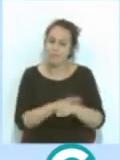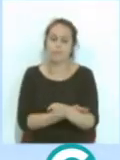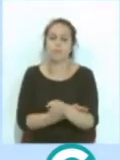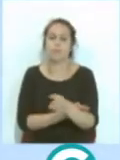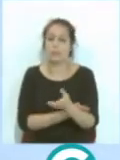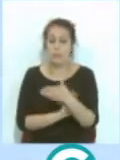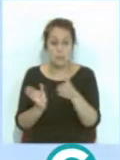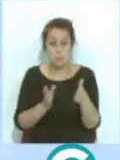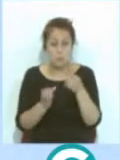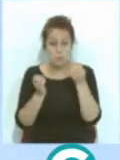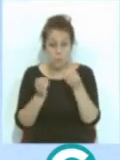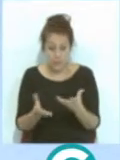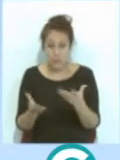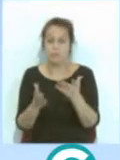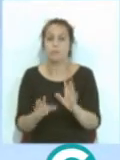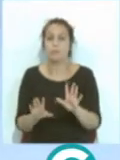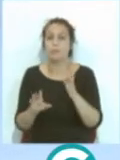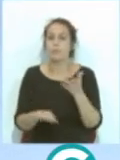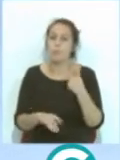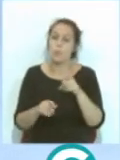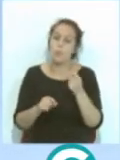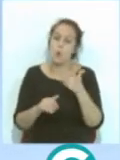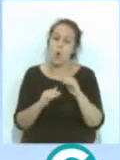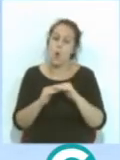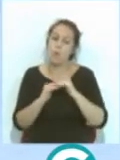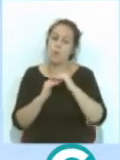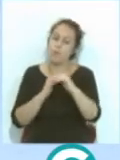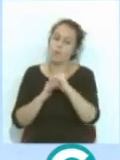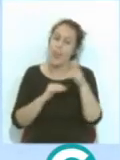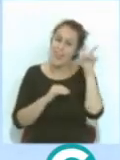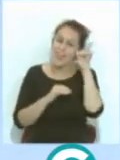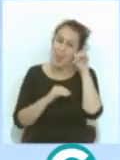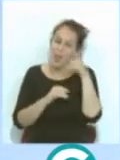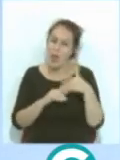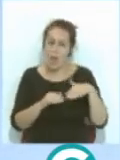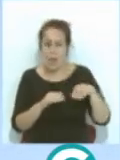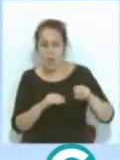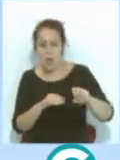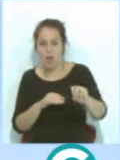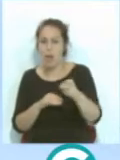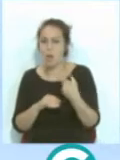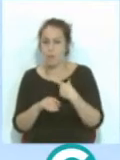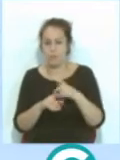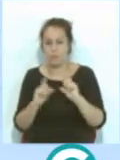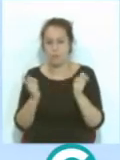buen pie esta temporada, teniendo desequilibrio en esa banda izquierda, dándole al equipo una cuota